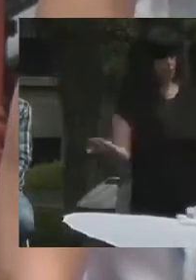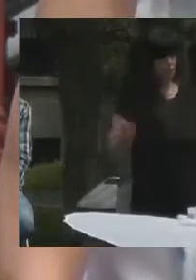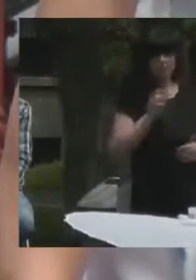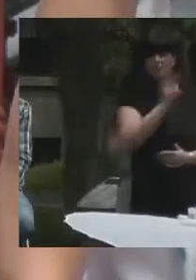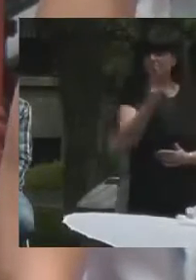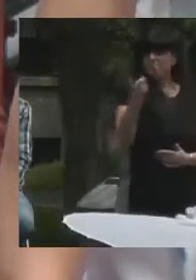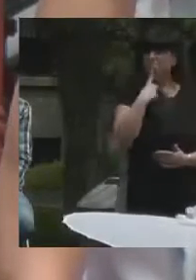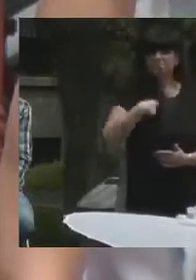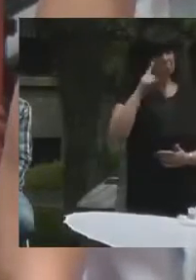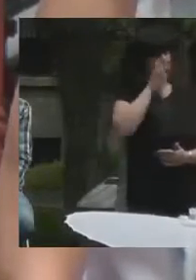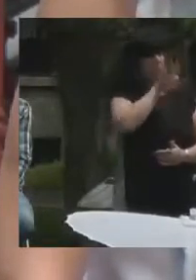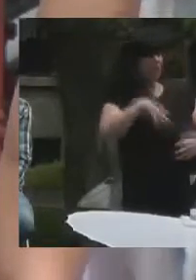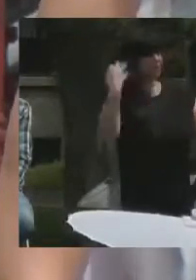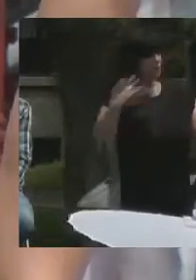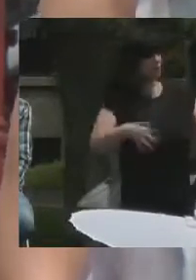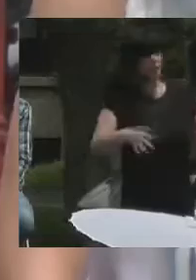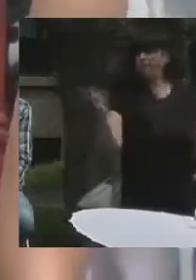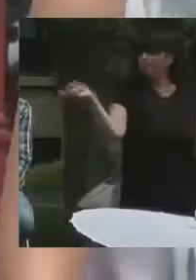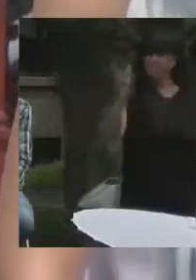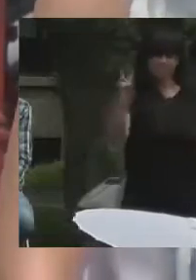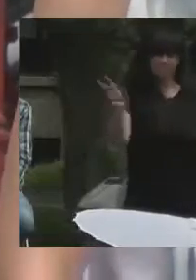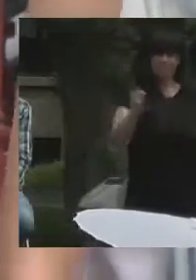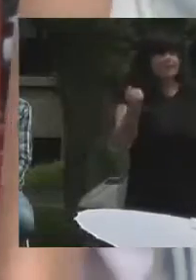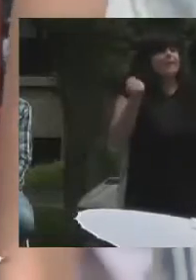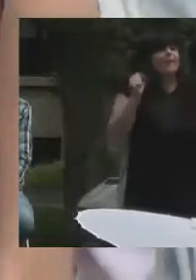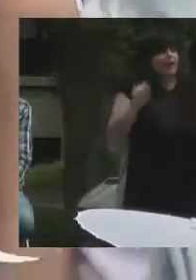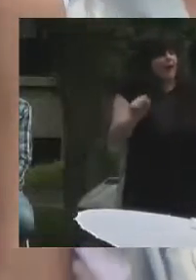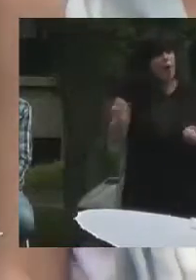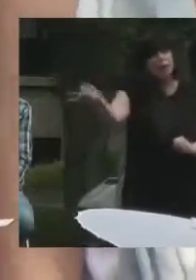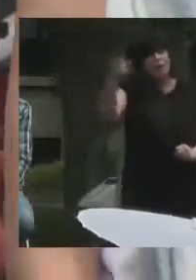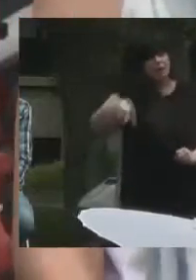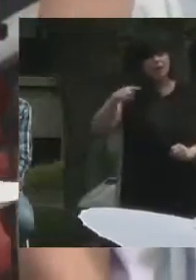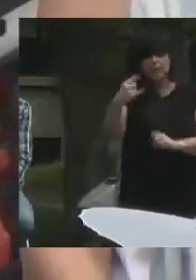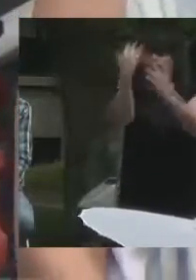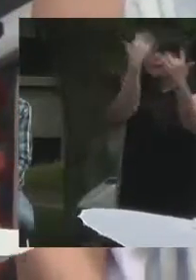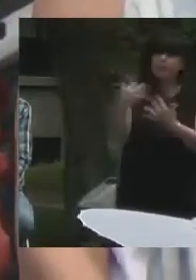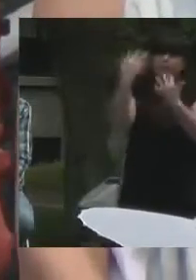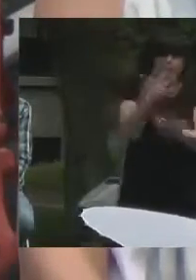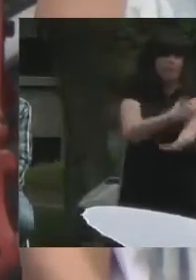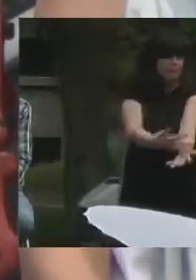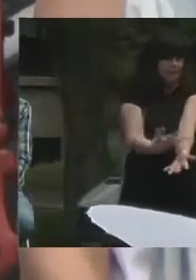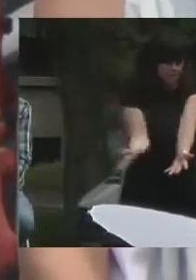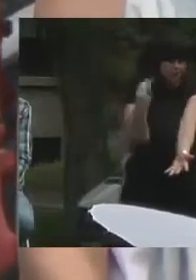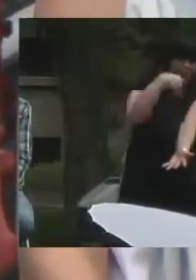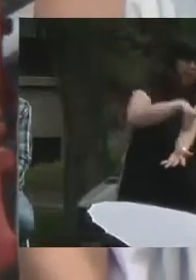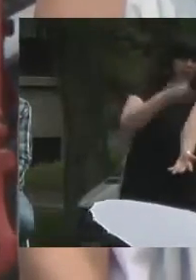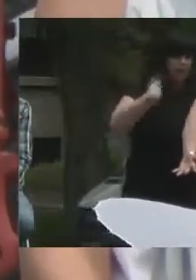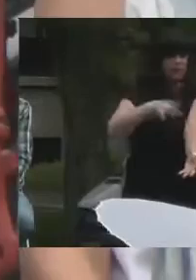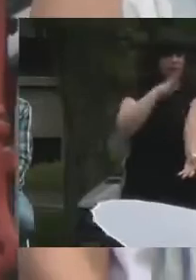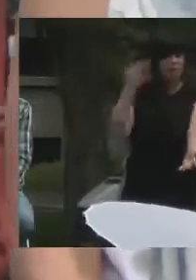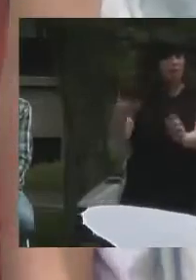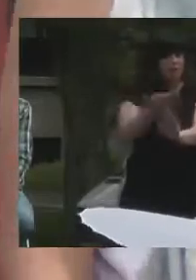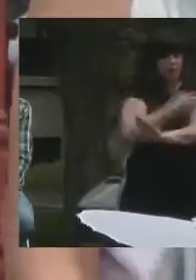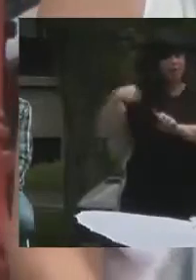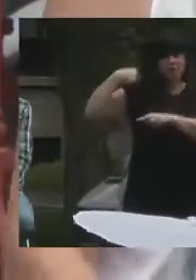facernos ver que é normal. Non é normal, non é o habitual, por máis que o teñamos metido no ADN porque temos xeracións de migración,